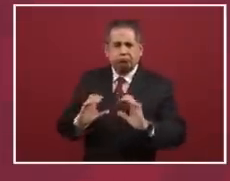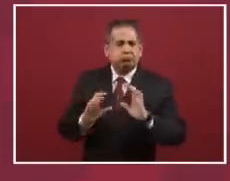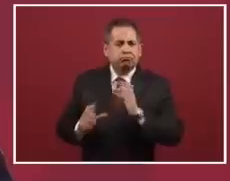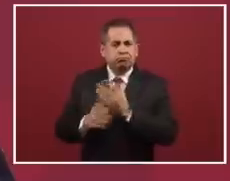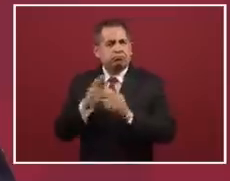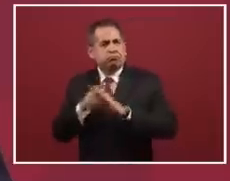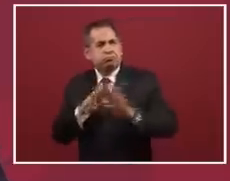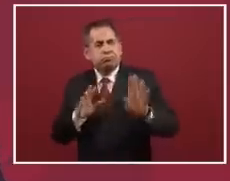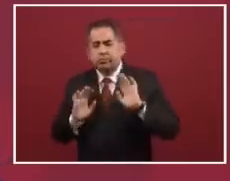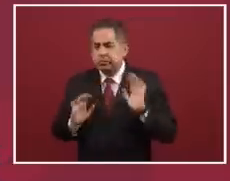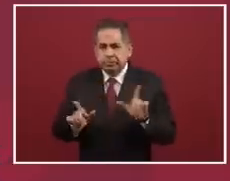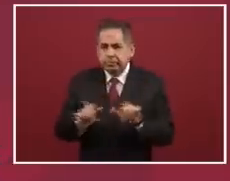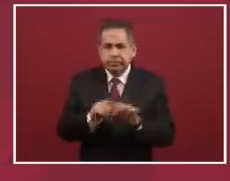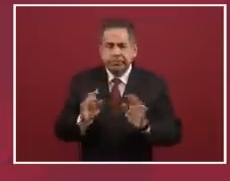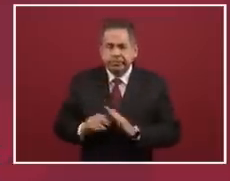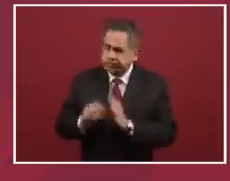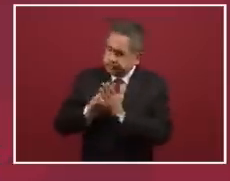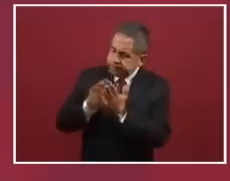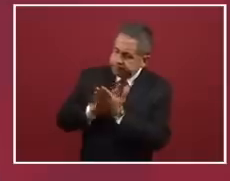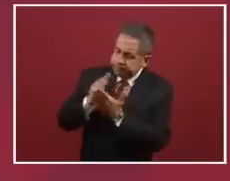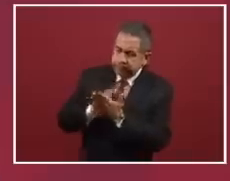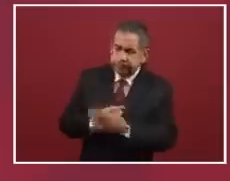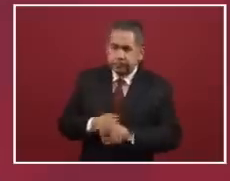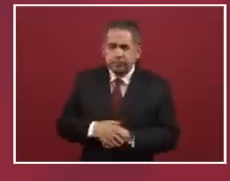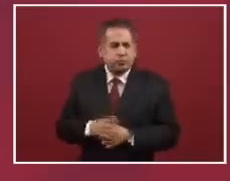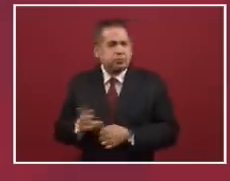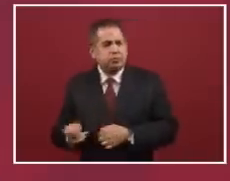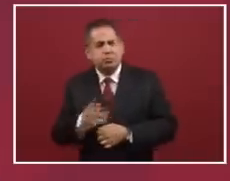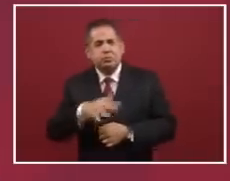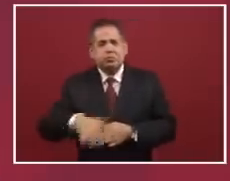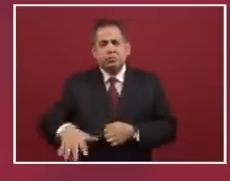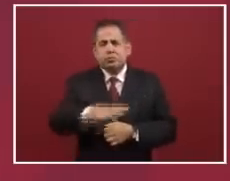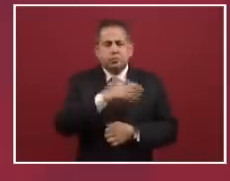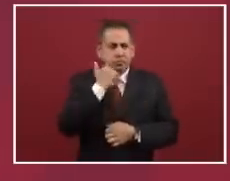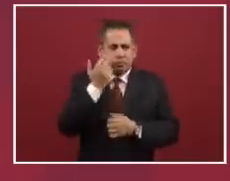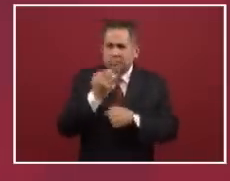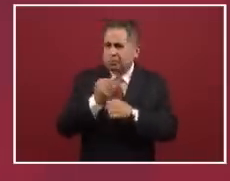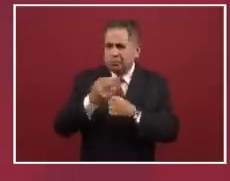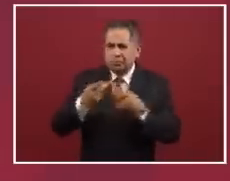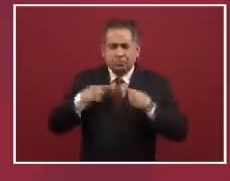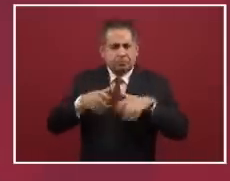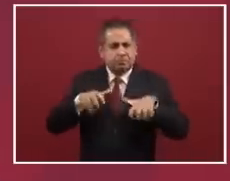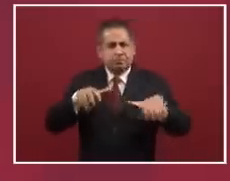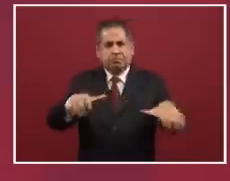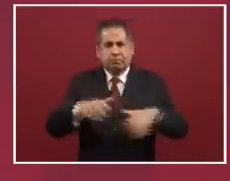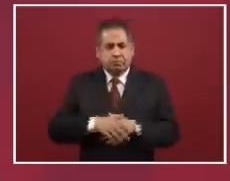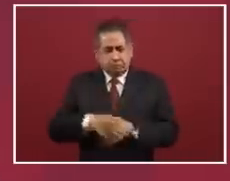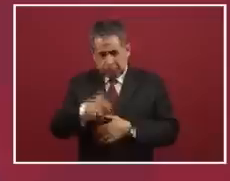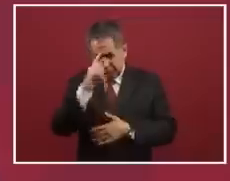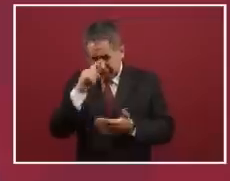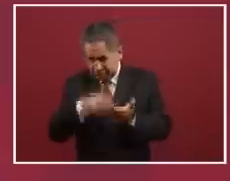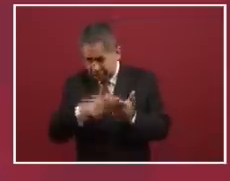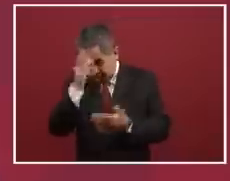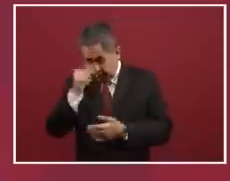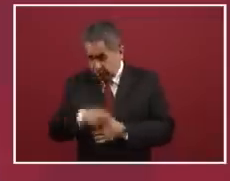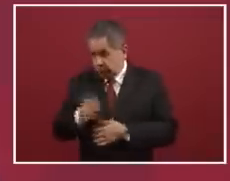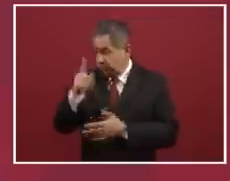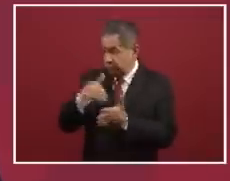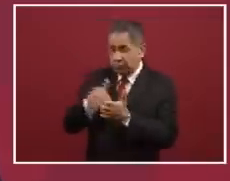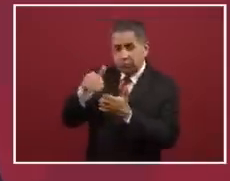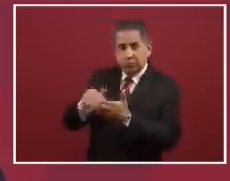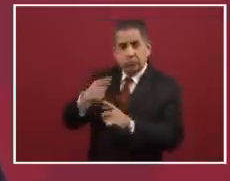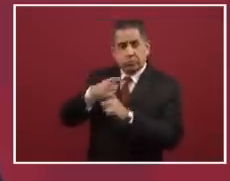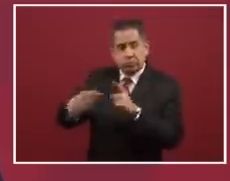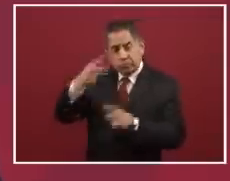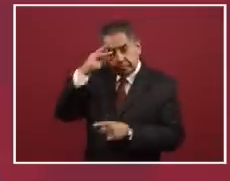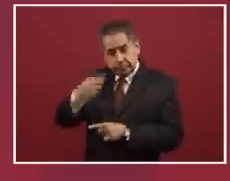¿Por qué vamos a regular el flujo? Porque tú pregúntale a cualquier ciudadano ahorita que nos están viendo si está de acuerdo que haya 1,500,000 de personas en México que no sabemos